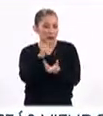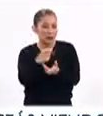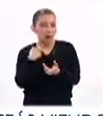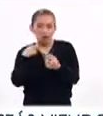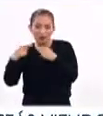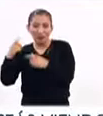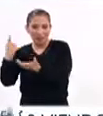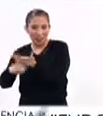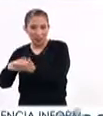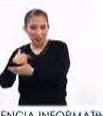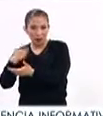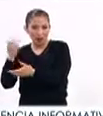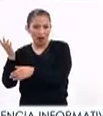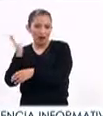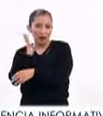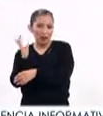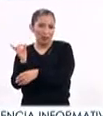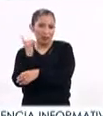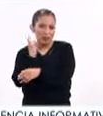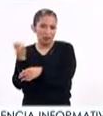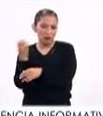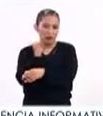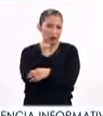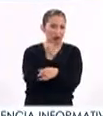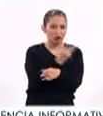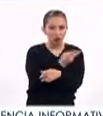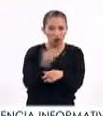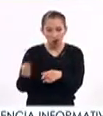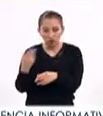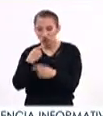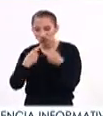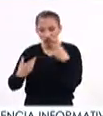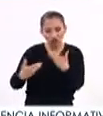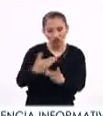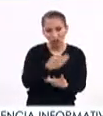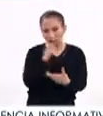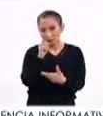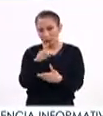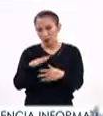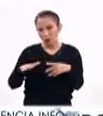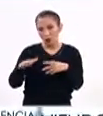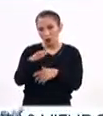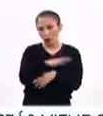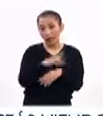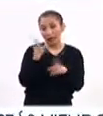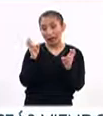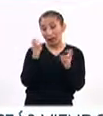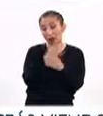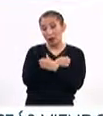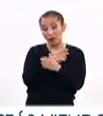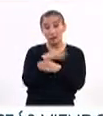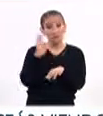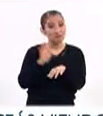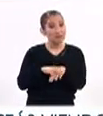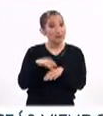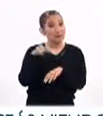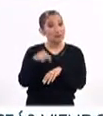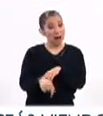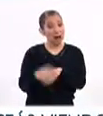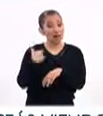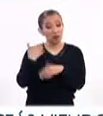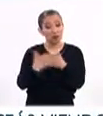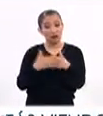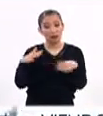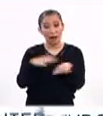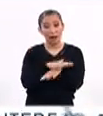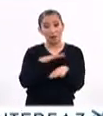estas discusiones que se están teniendo en ambas cámaras de senadores y de diputados alrededor del tema educativo, sobre todo por la